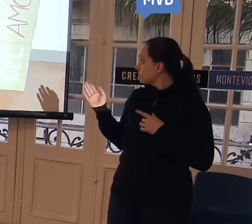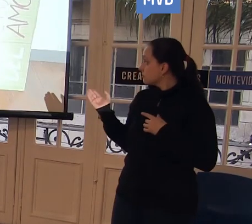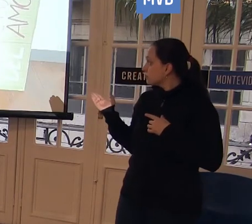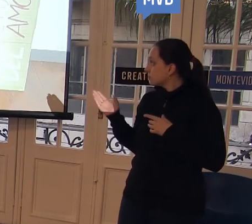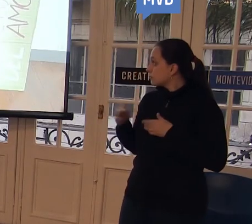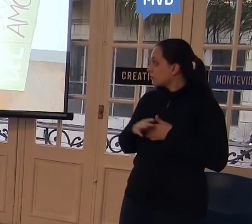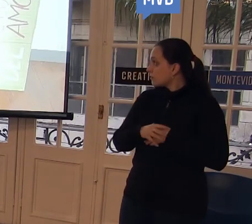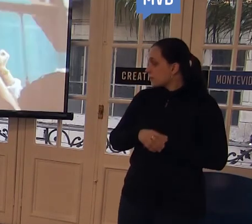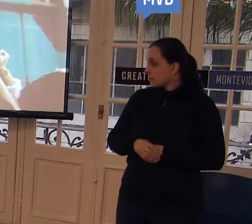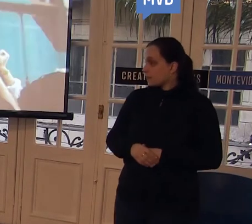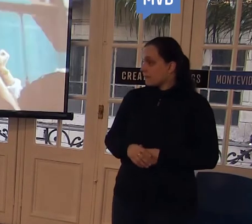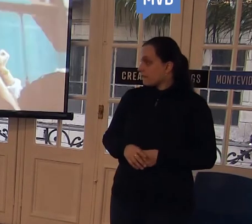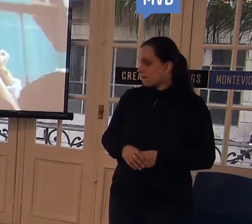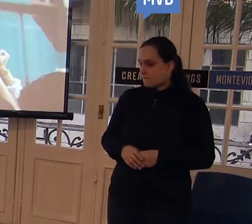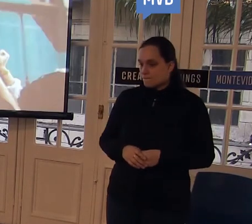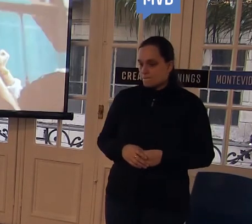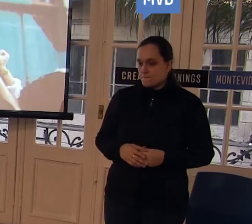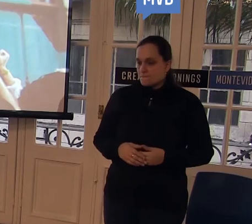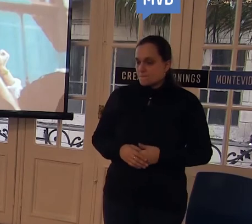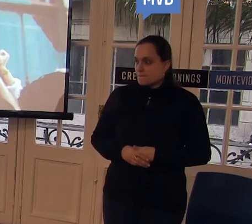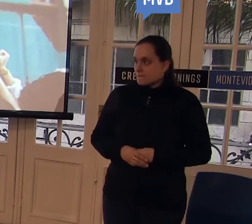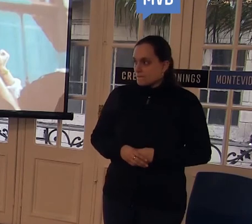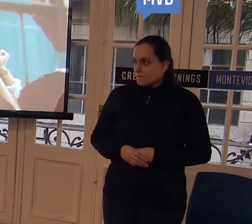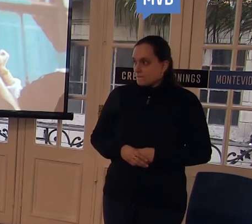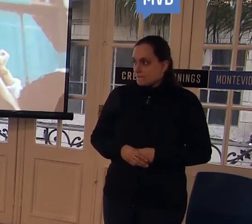Okay. Después pasó que